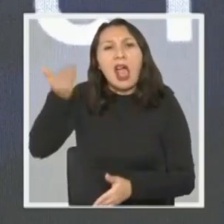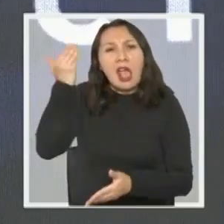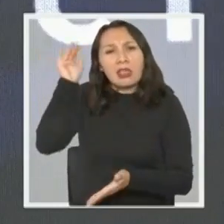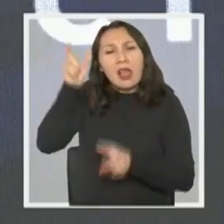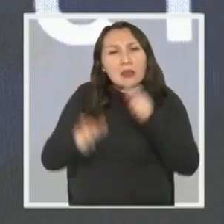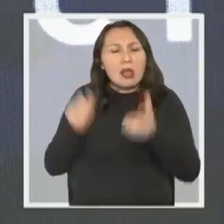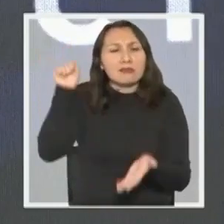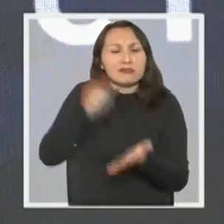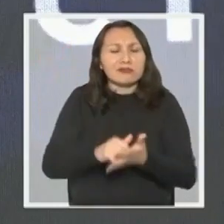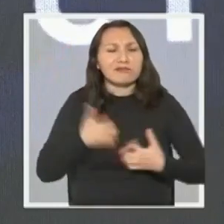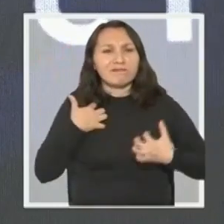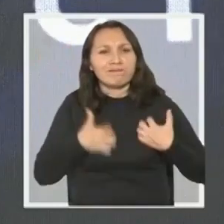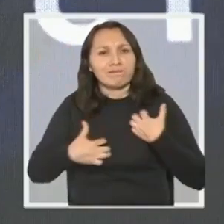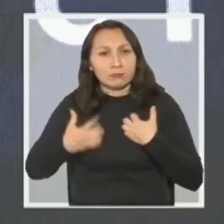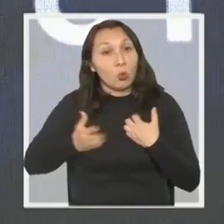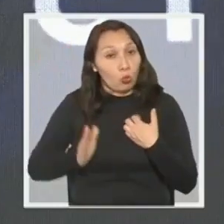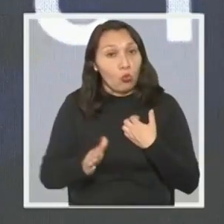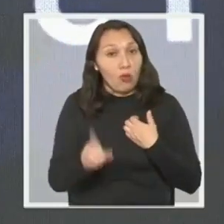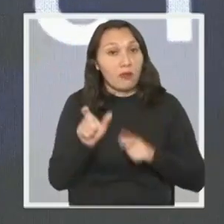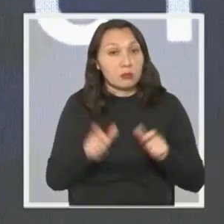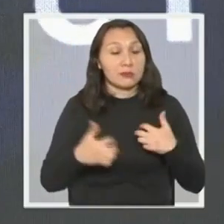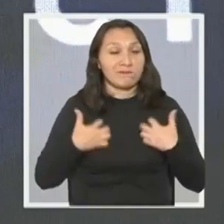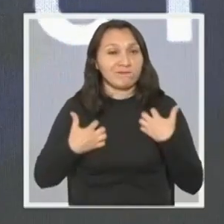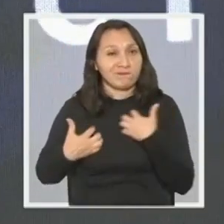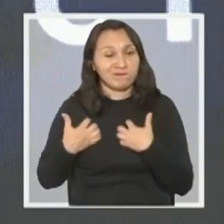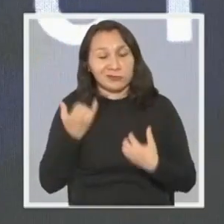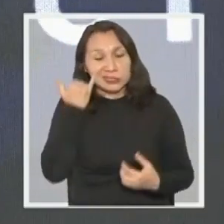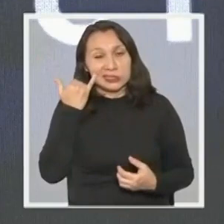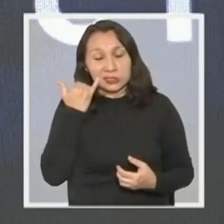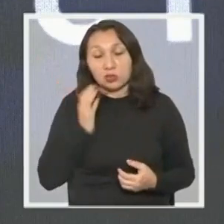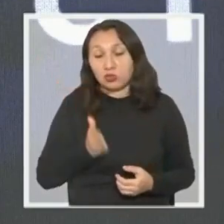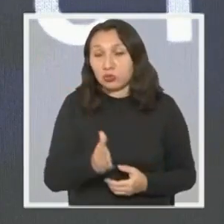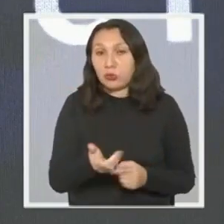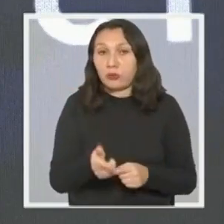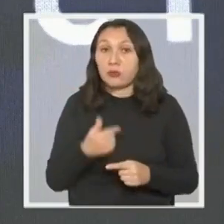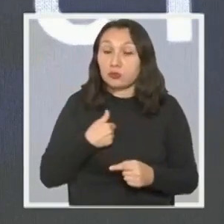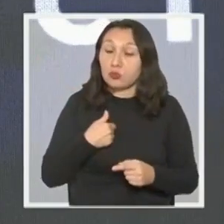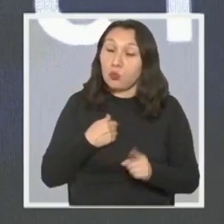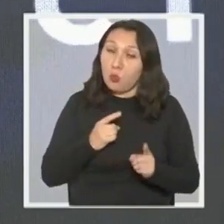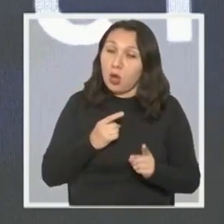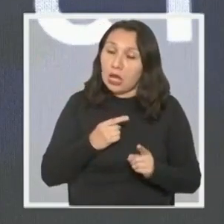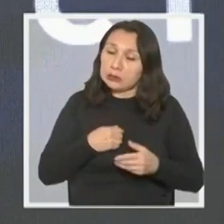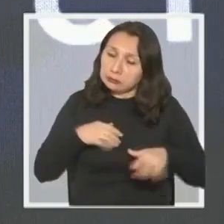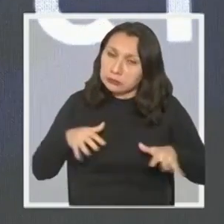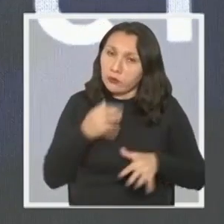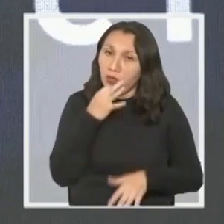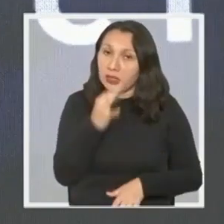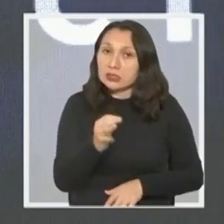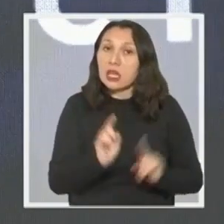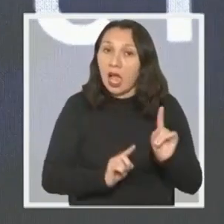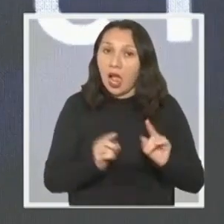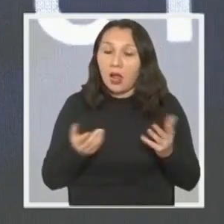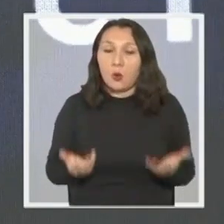Ese malestar sigue ahí presente. Ese malestar sigue ahí presente. Y me voy a atrever con algo.